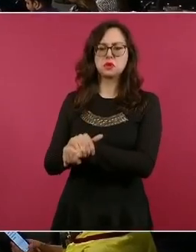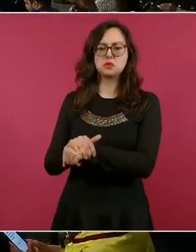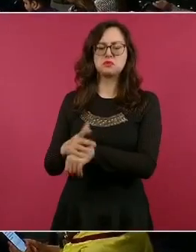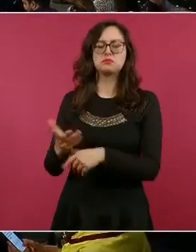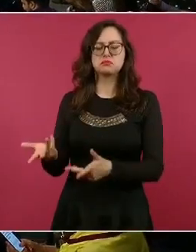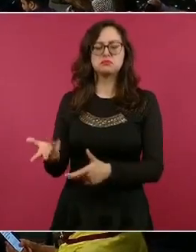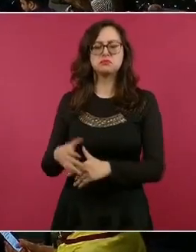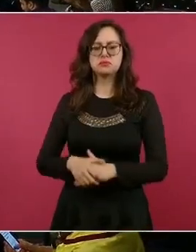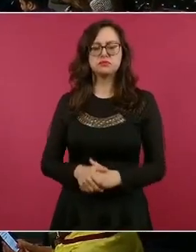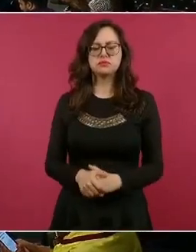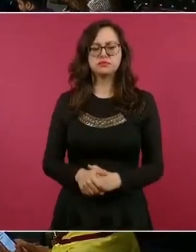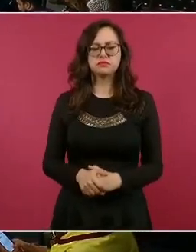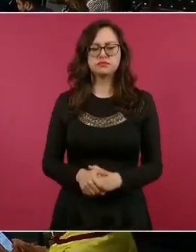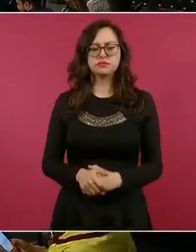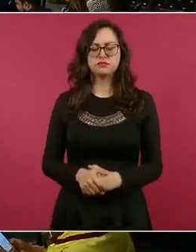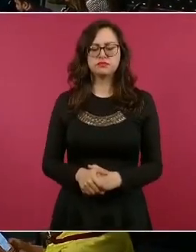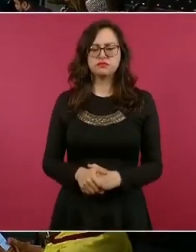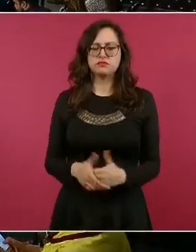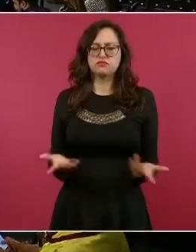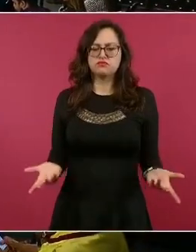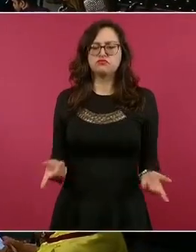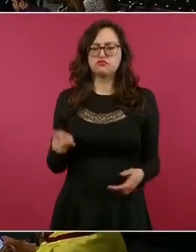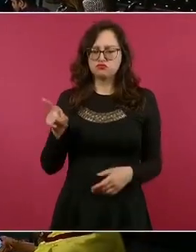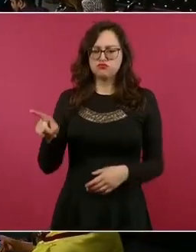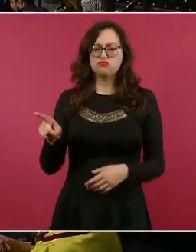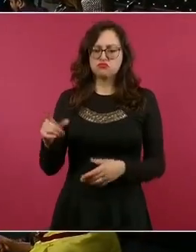y expresó su